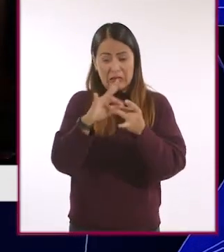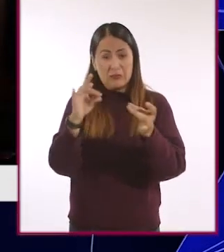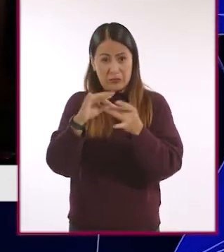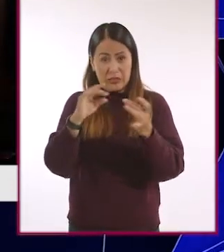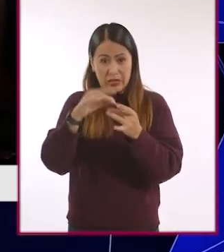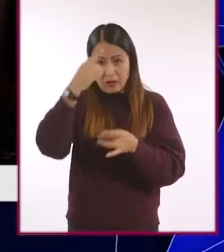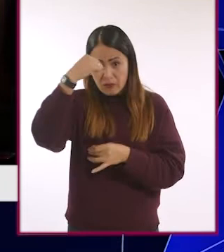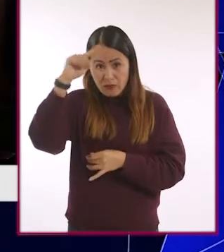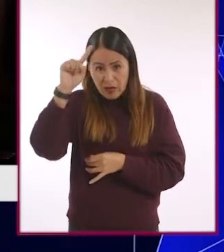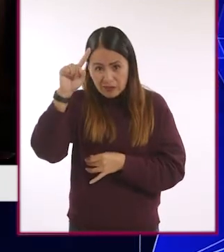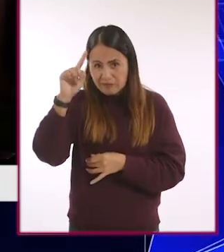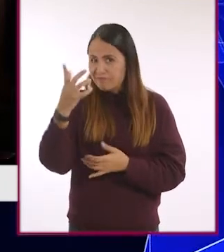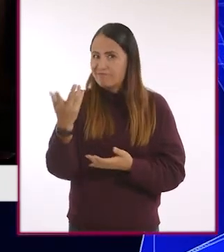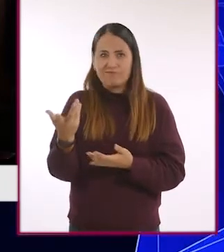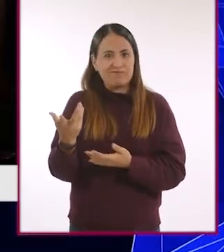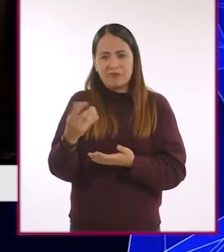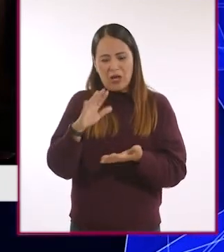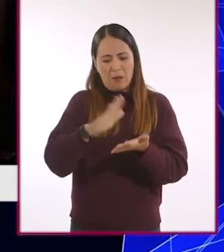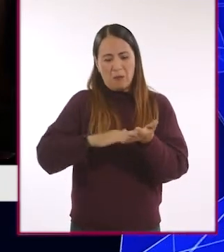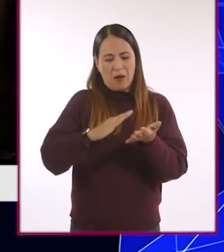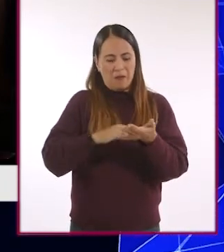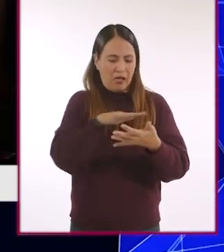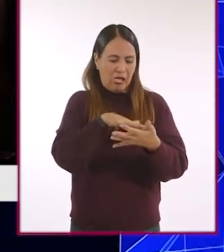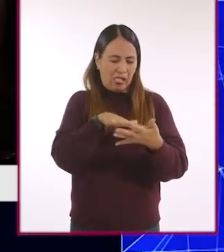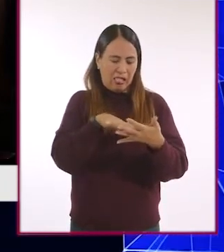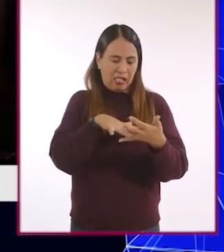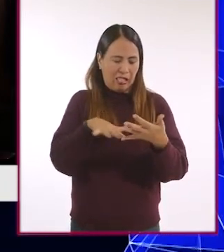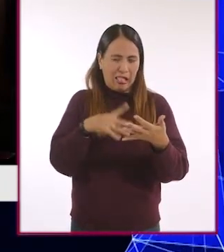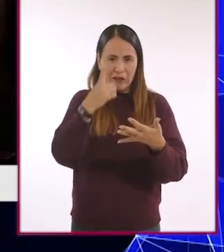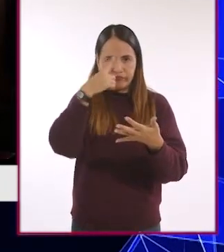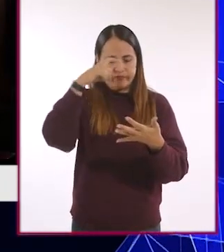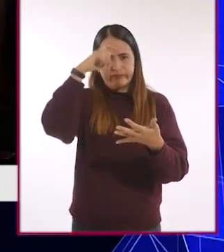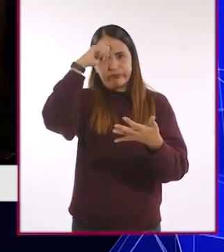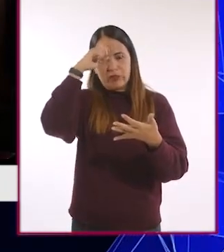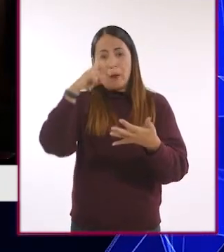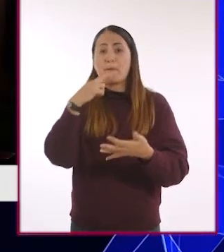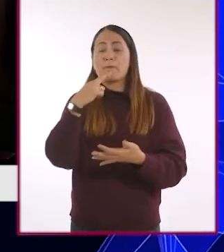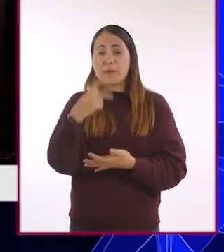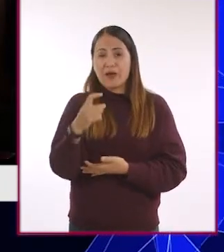explicarlos en un texto, ¿no? Y pues una imagen